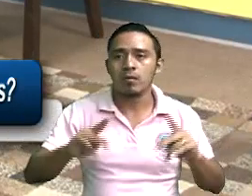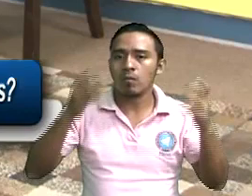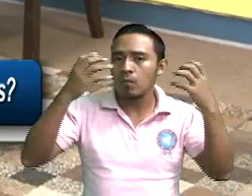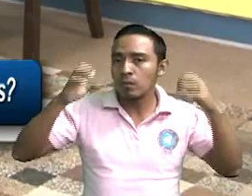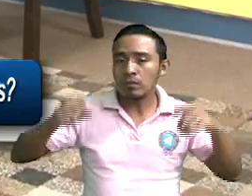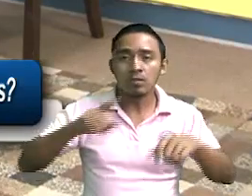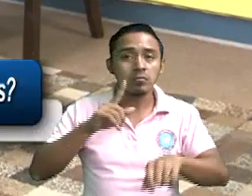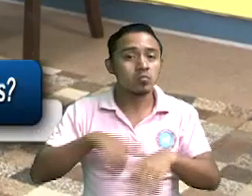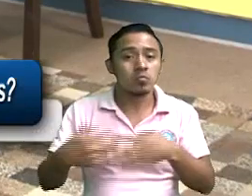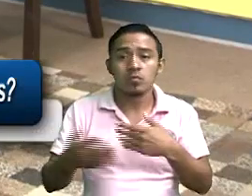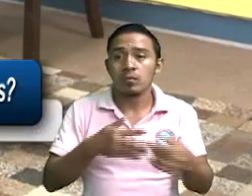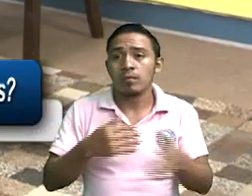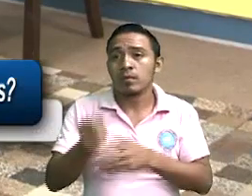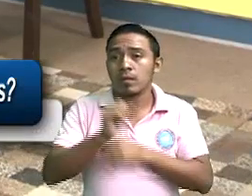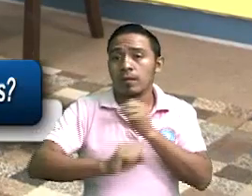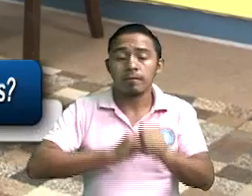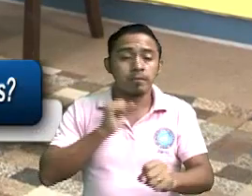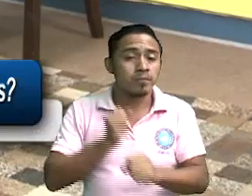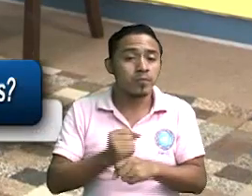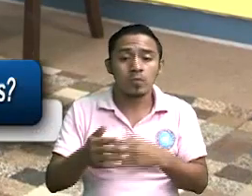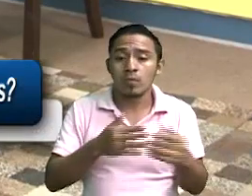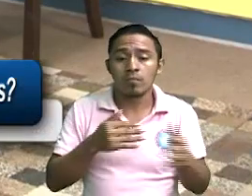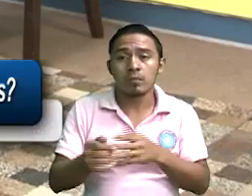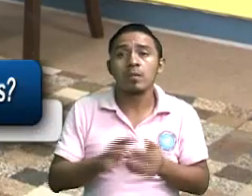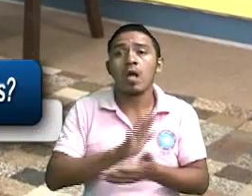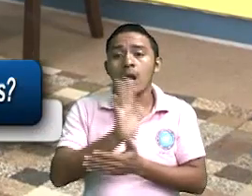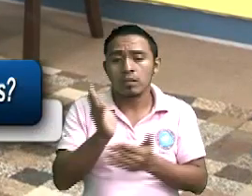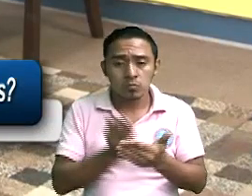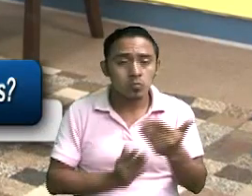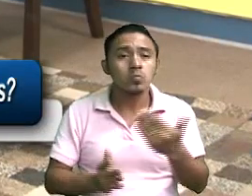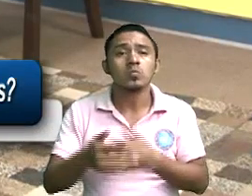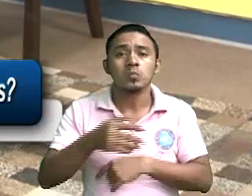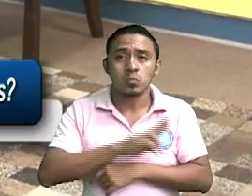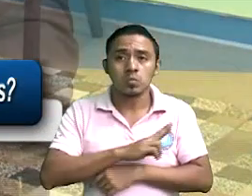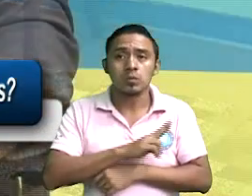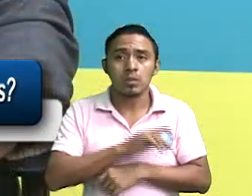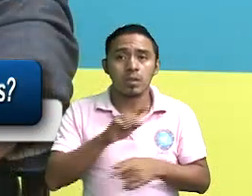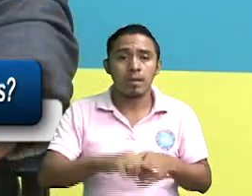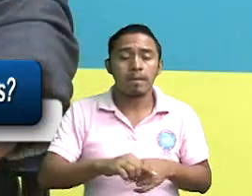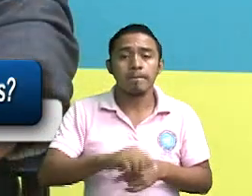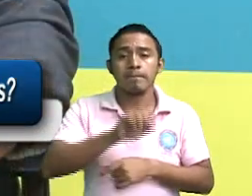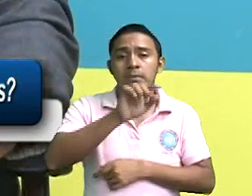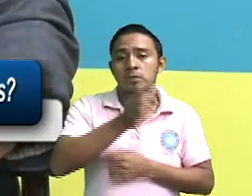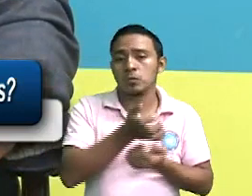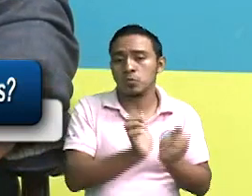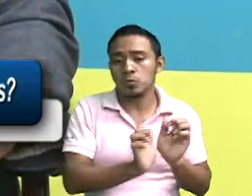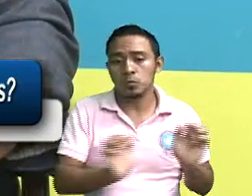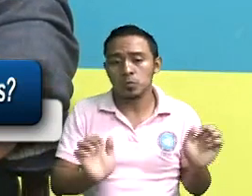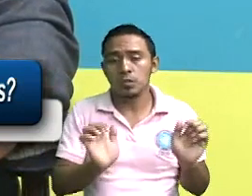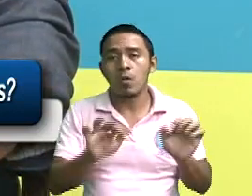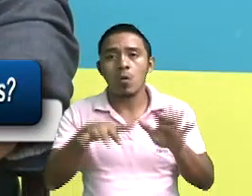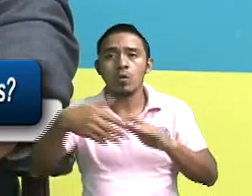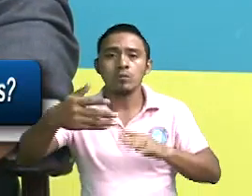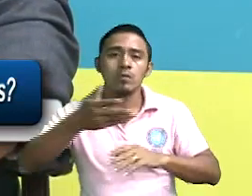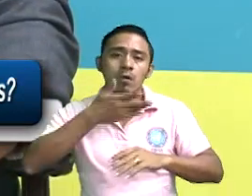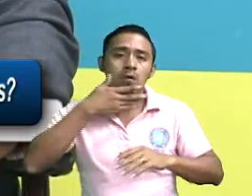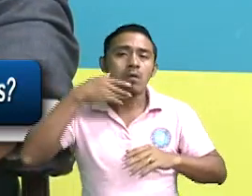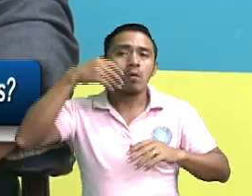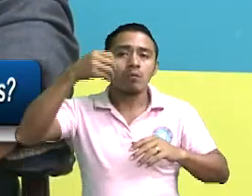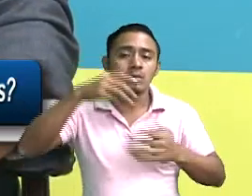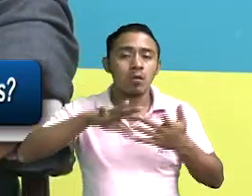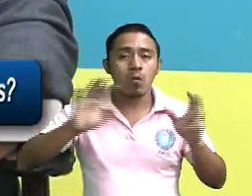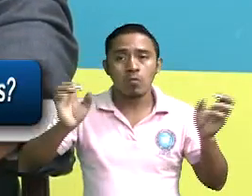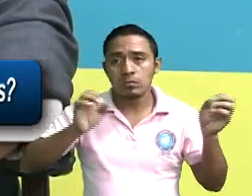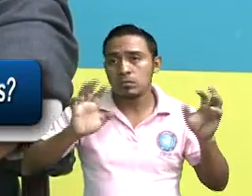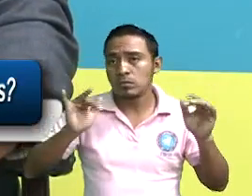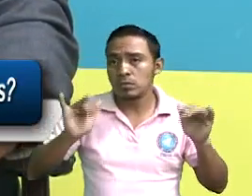cualquier edad. Hay algunos trastornos que comienzan de muy temprano, en la primera, segunda niñez, y otros pacientes que les va a